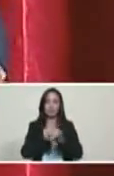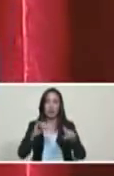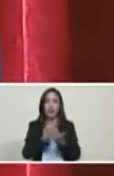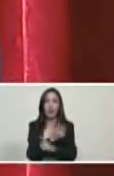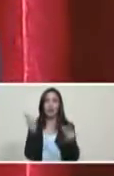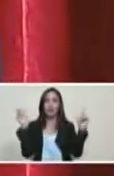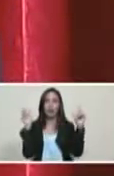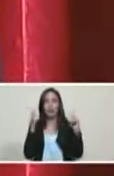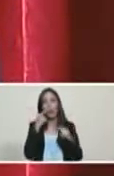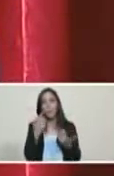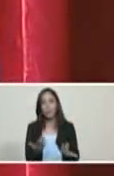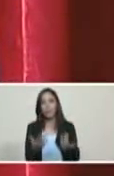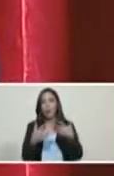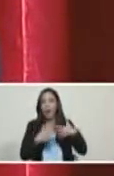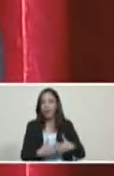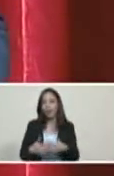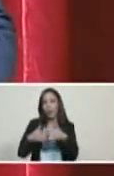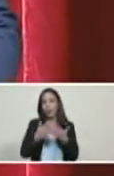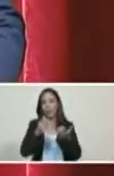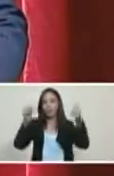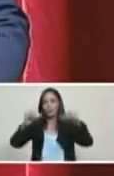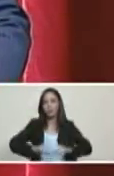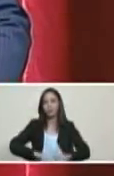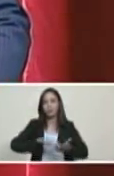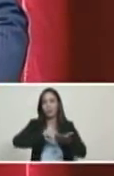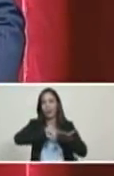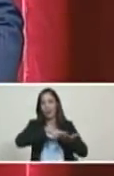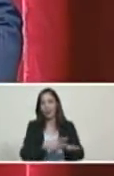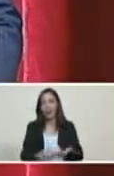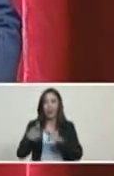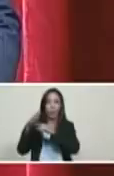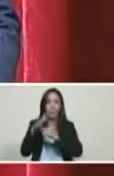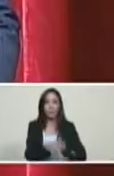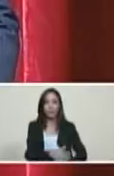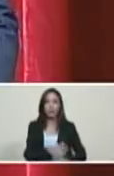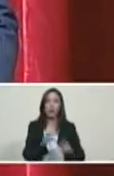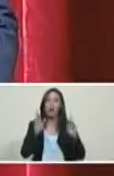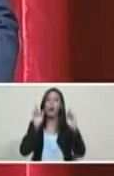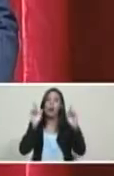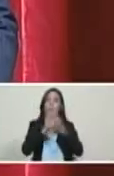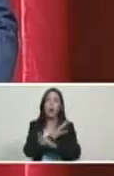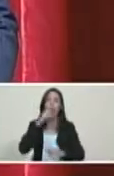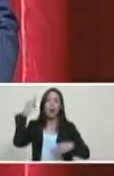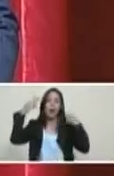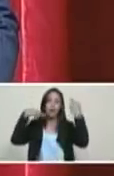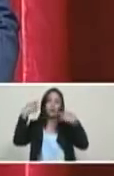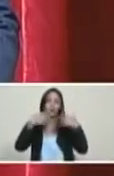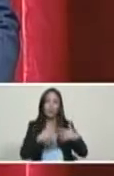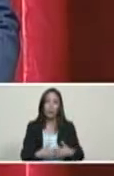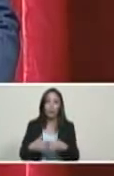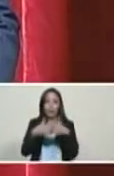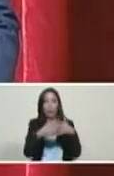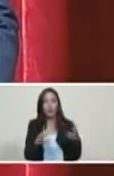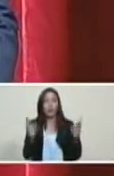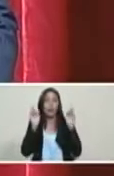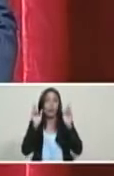el imperialismo derrotado. Ojalá reflexionara el imperio estadounidense.